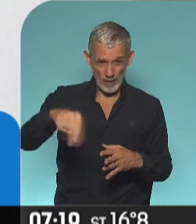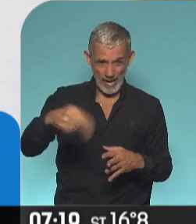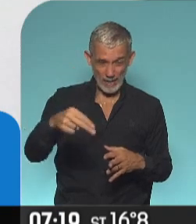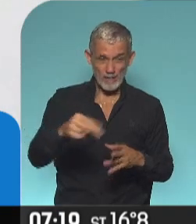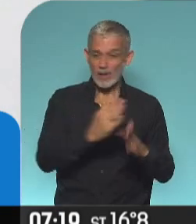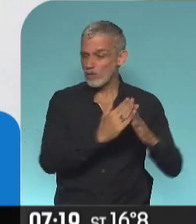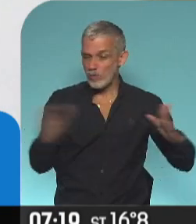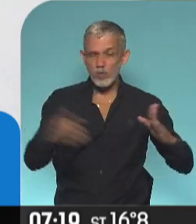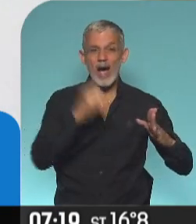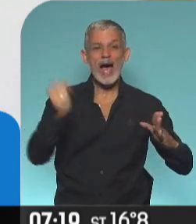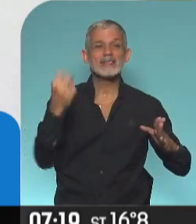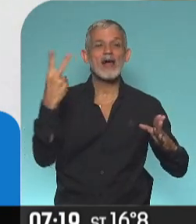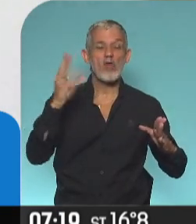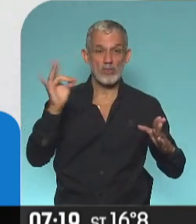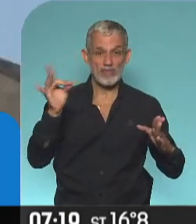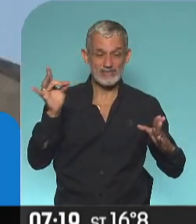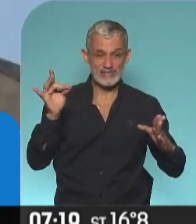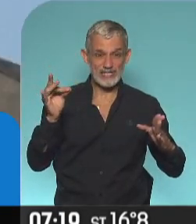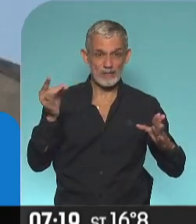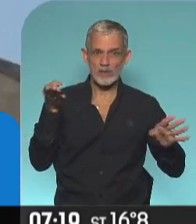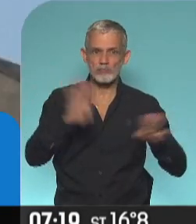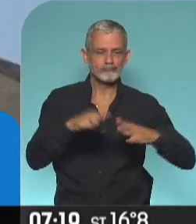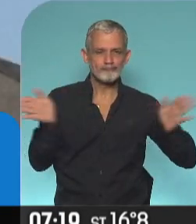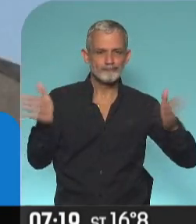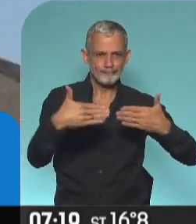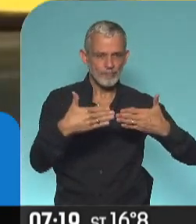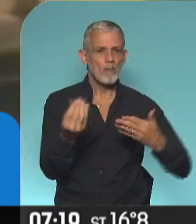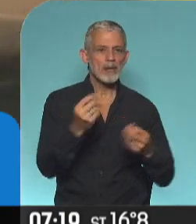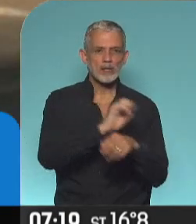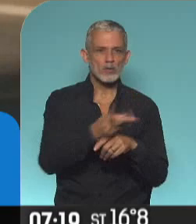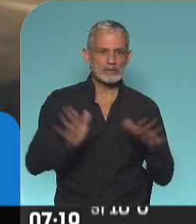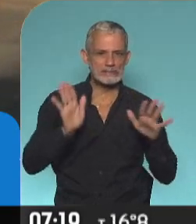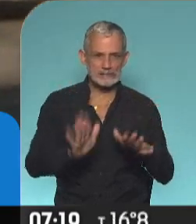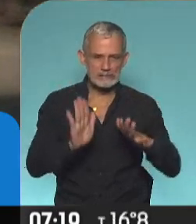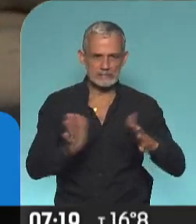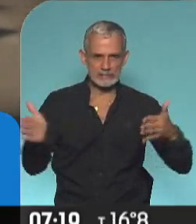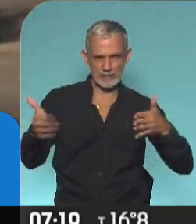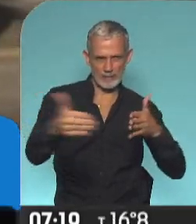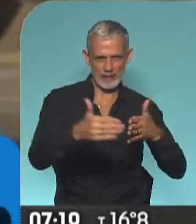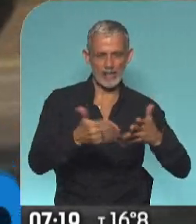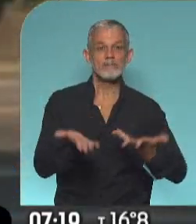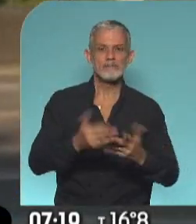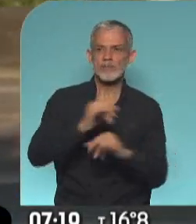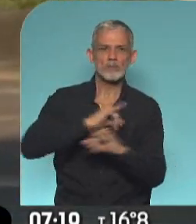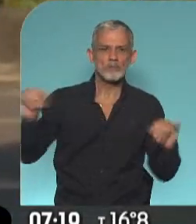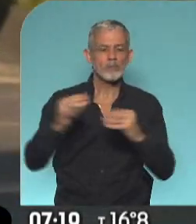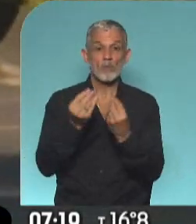durará hasta el 2 de diciembre como medida para frenar el avance de la enfermedad. El anuncio llega al